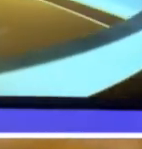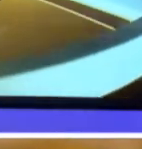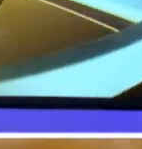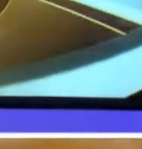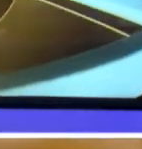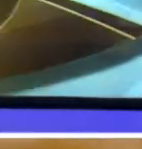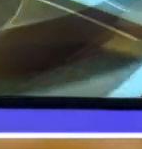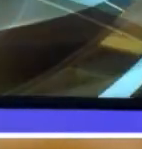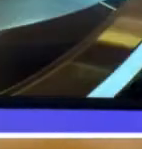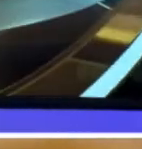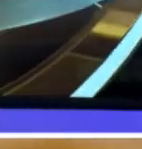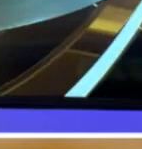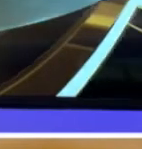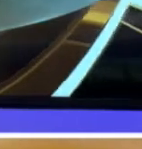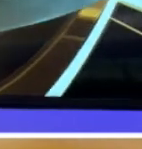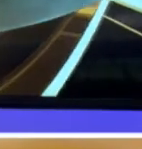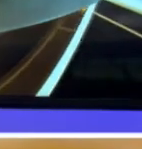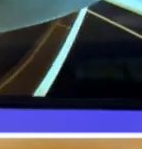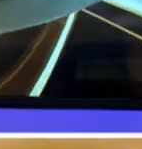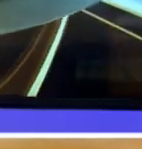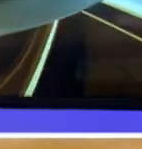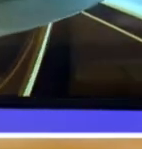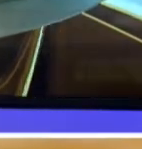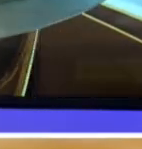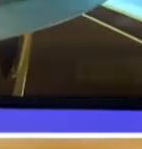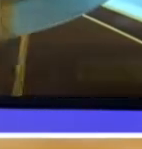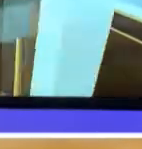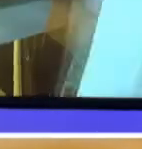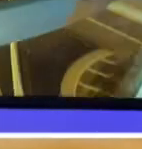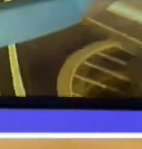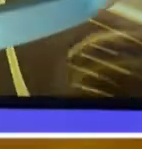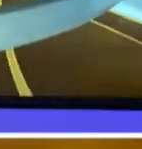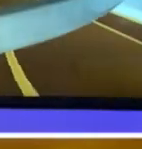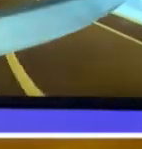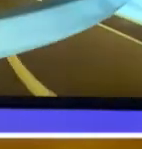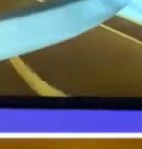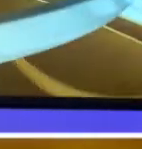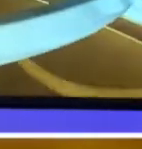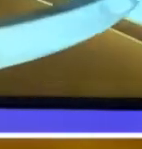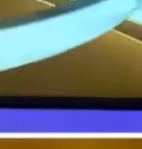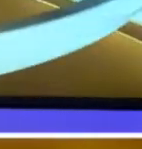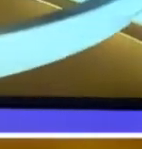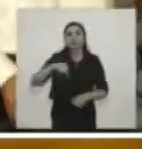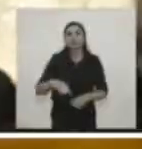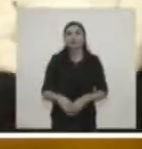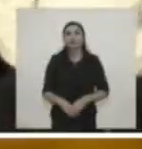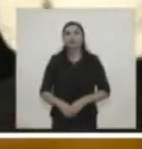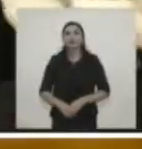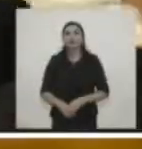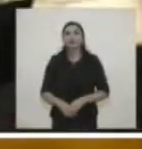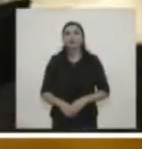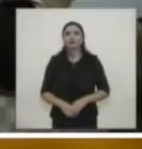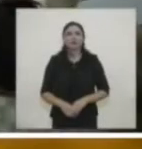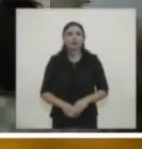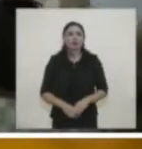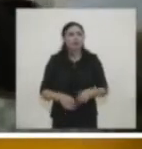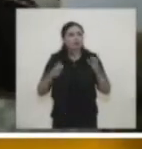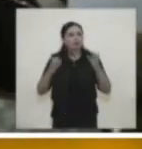y de conflicto de intereses en la plataforma 3 de 3. ¿Qué nos puede decir al respecto? Que se van a llevar una sorpresa en estos